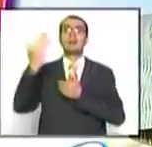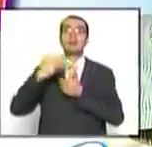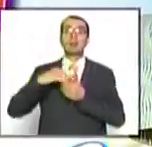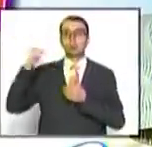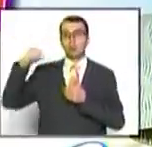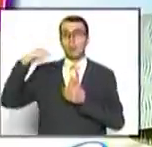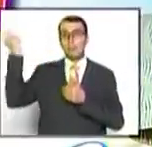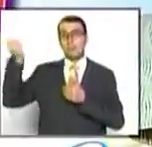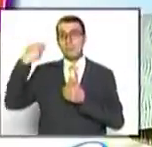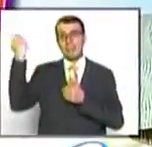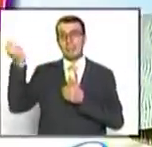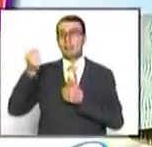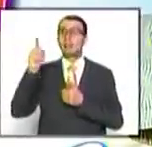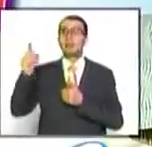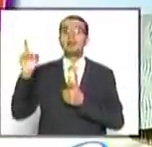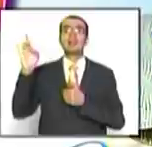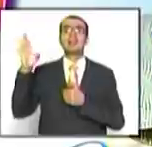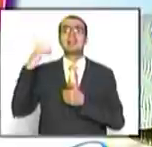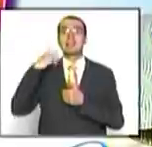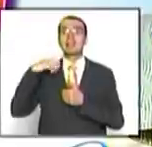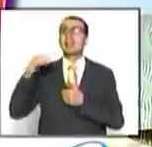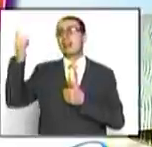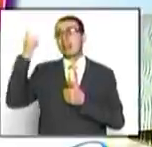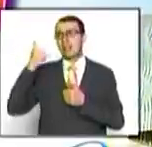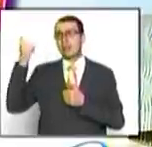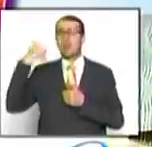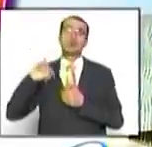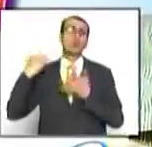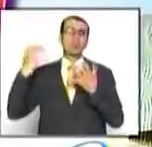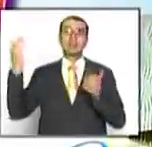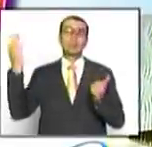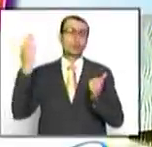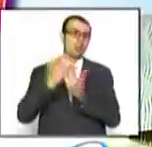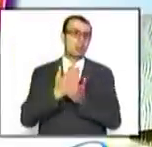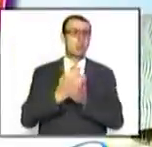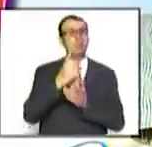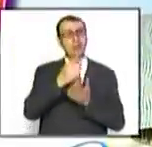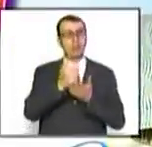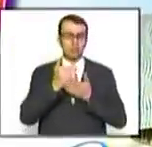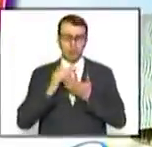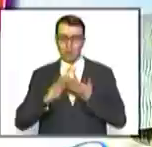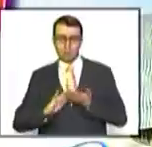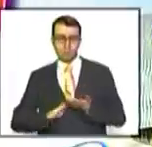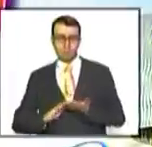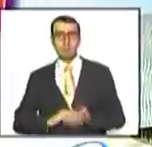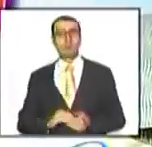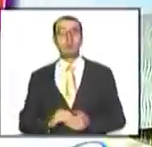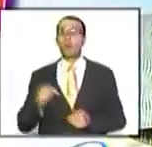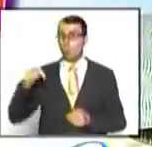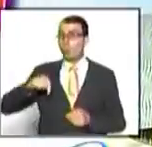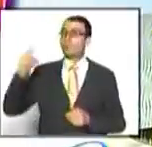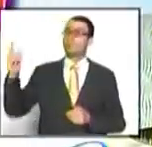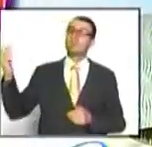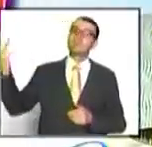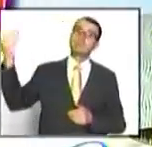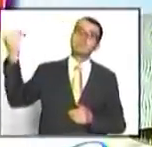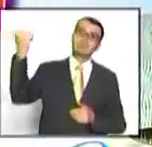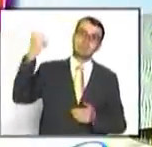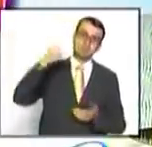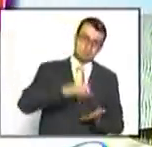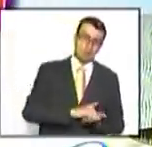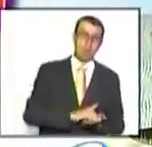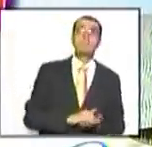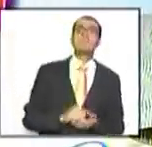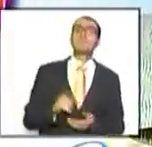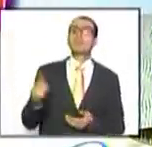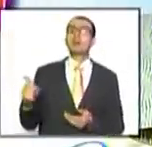hoy, hacía 15 días me estaba llamando, doctor, quiero ir para hacerme un tratamiento con usted. Finalmente hoy se pudo acercar. Este es un